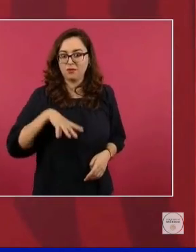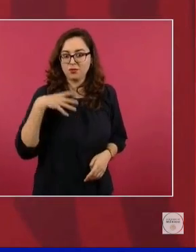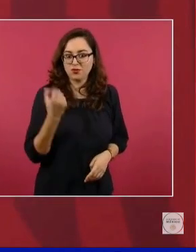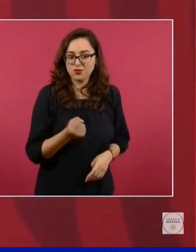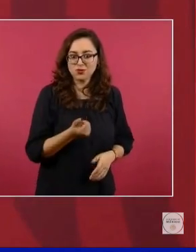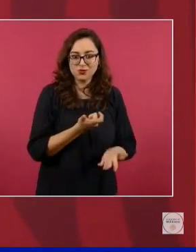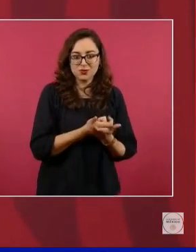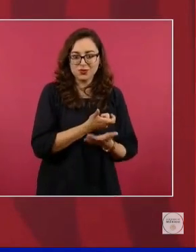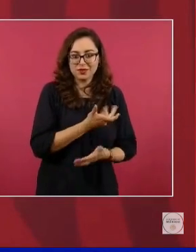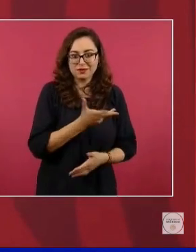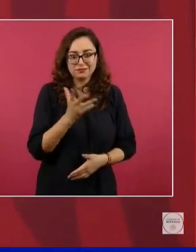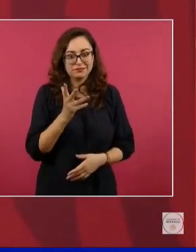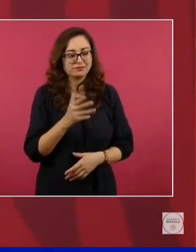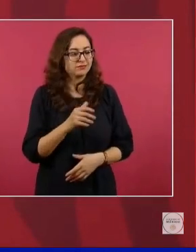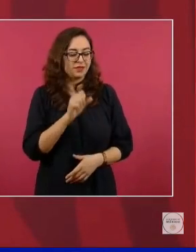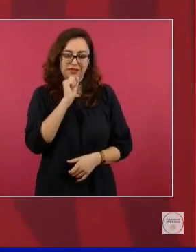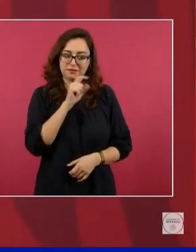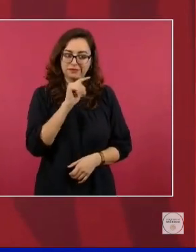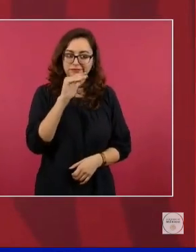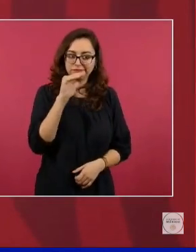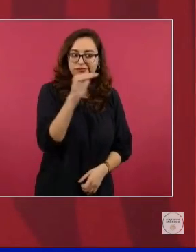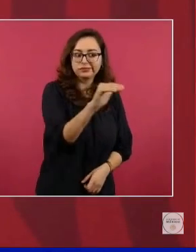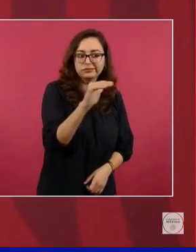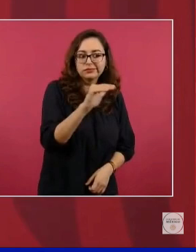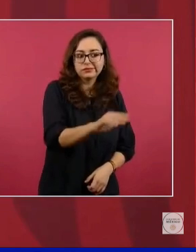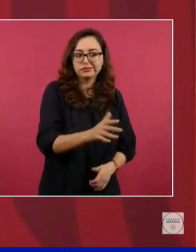para los básicos.